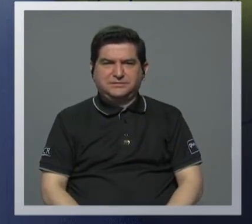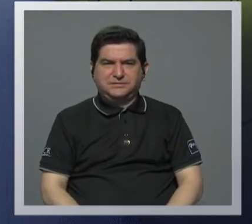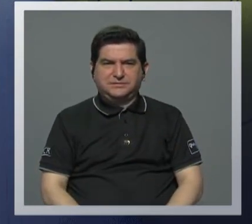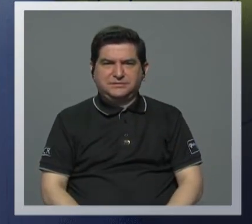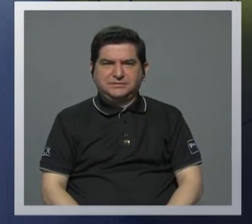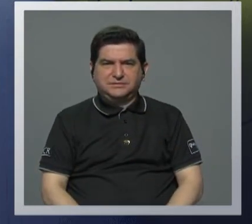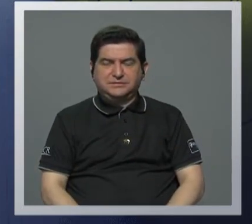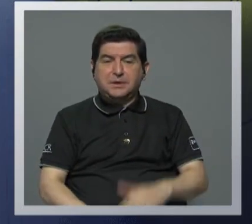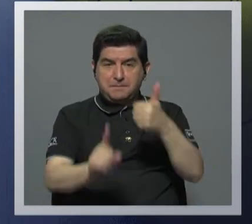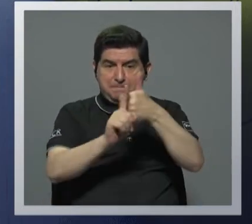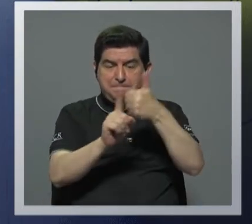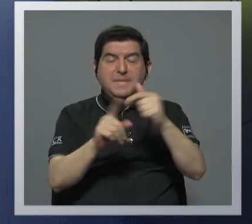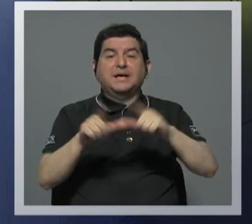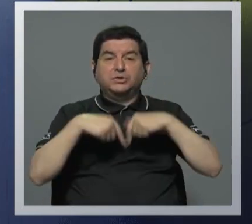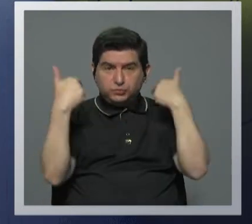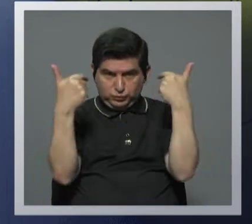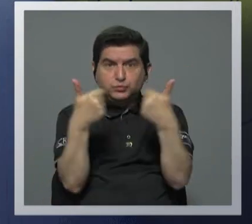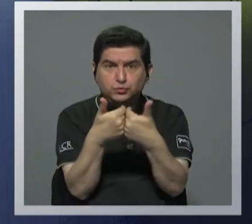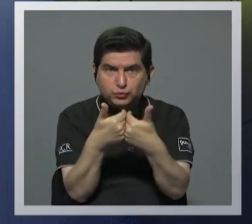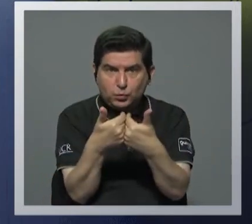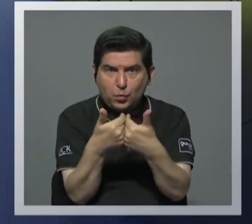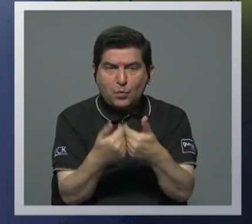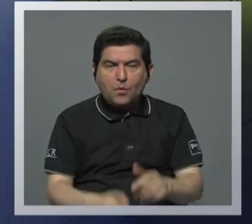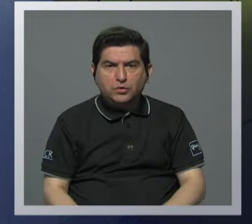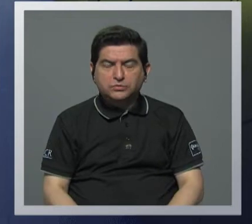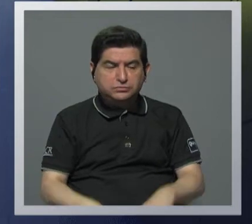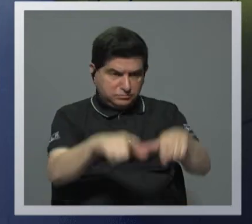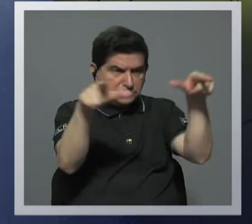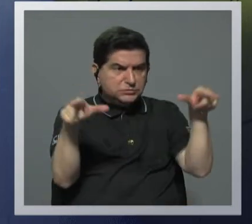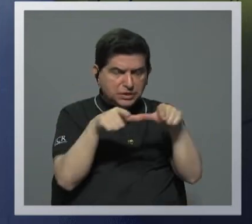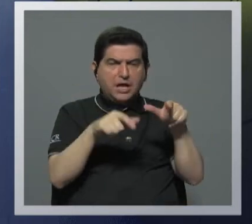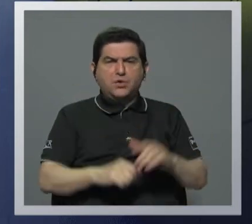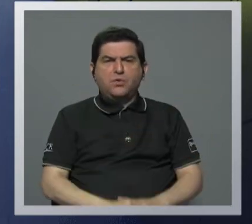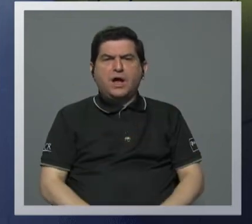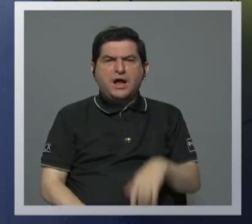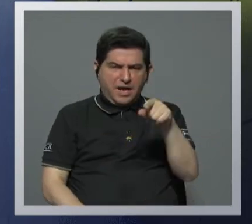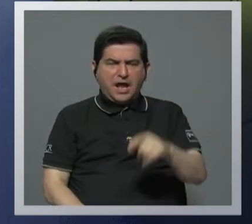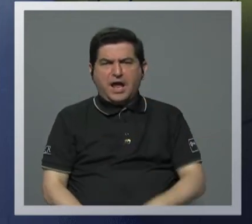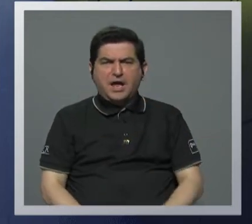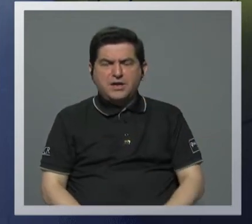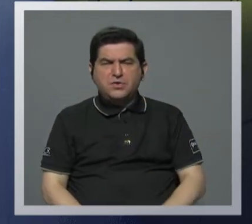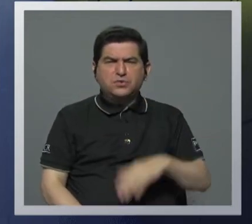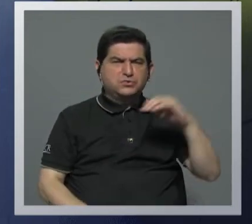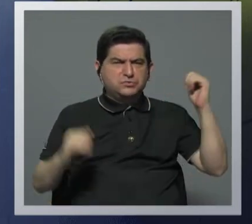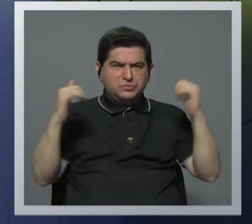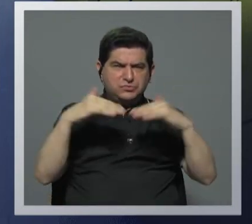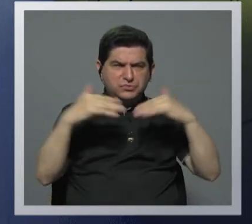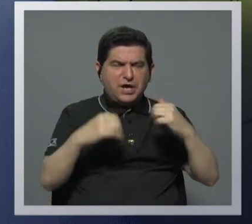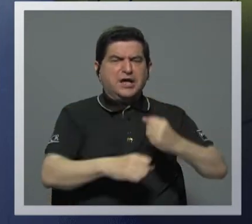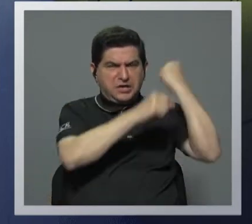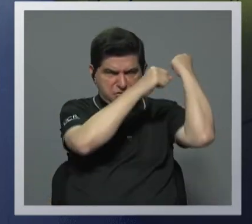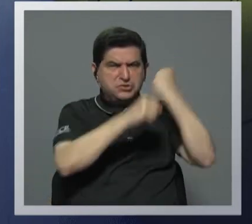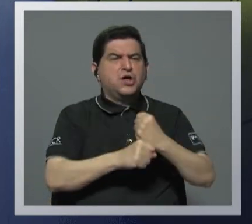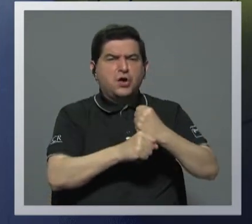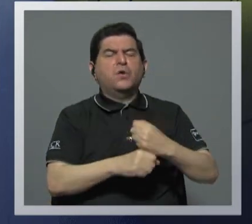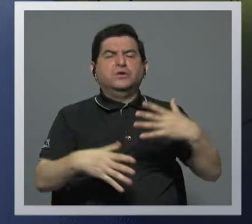los propios grupos autóctonos se conquistaron entre ellos.